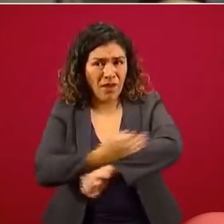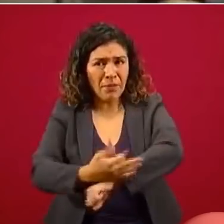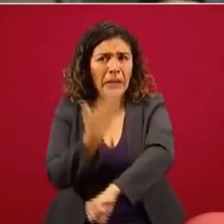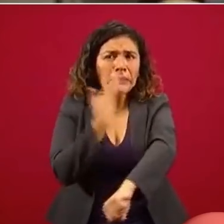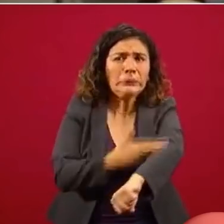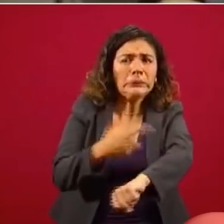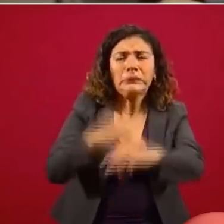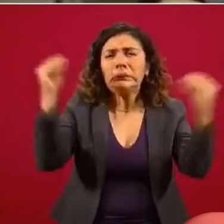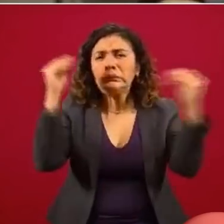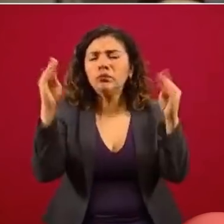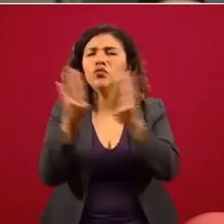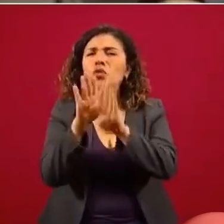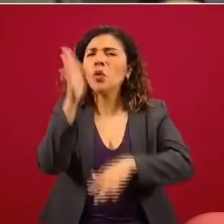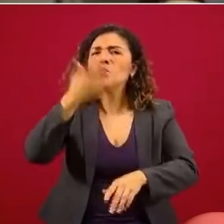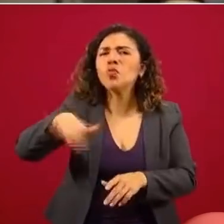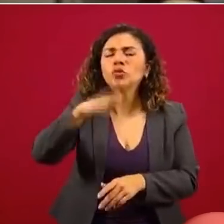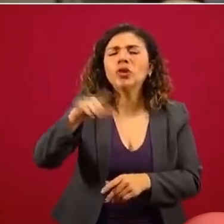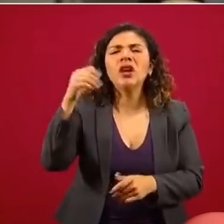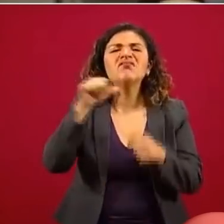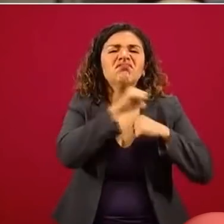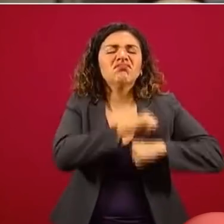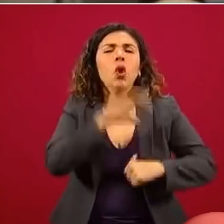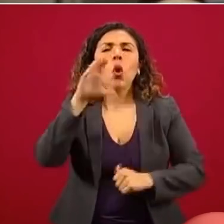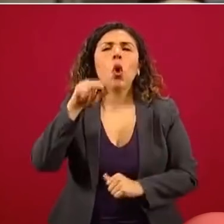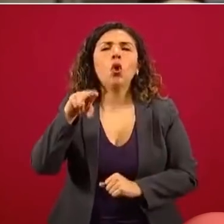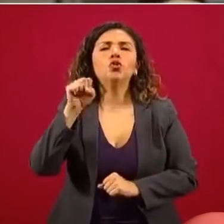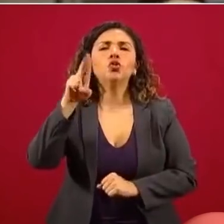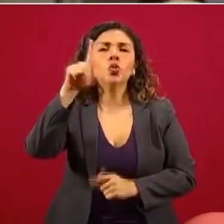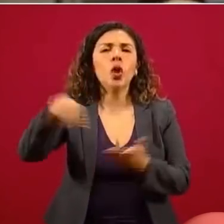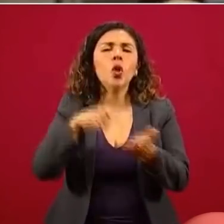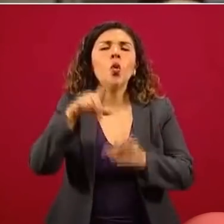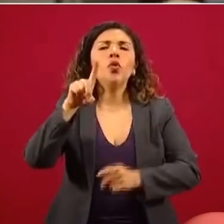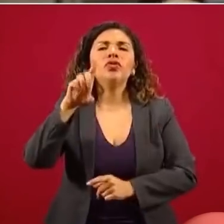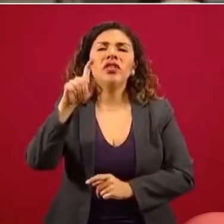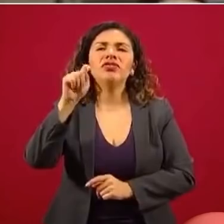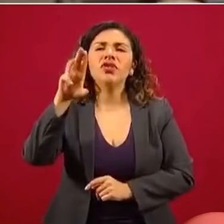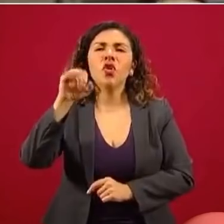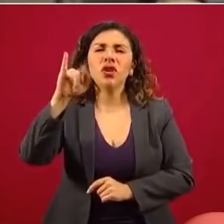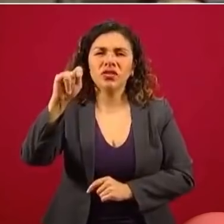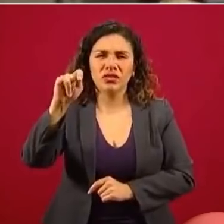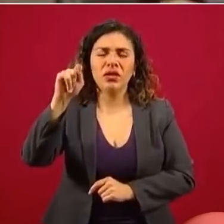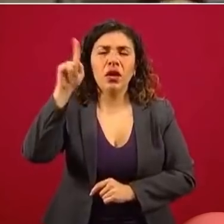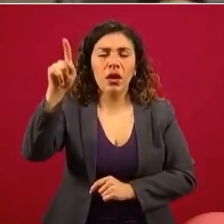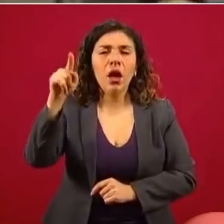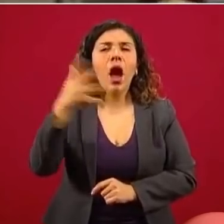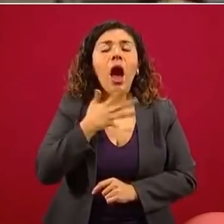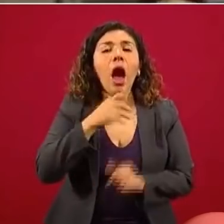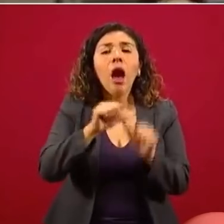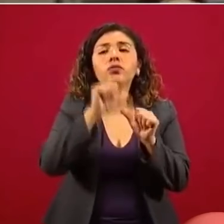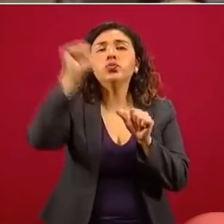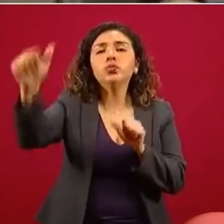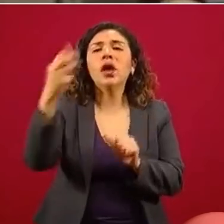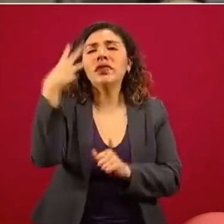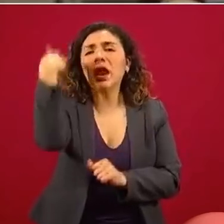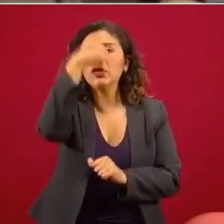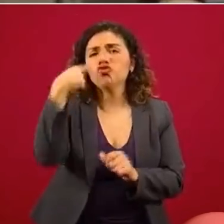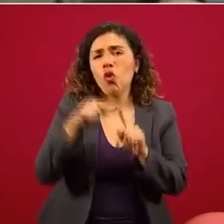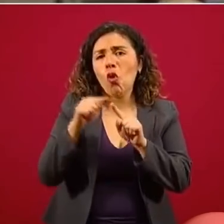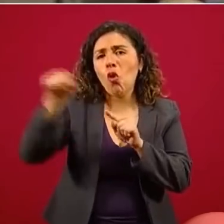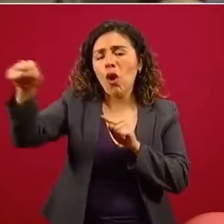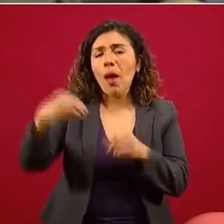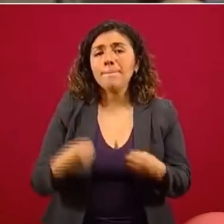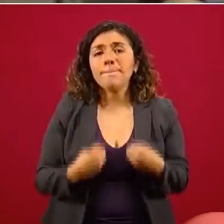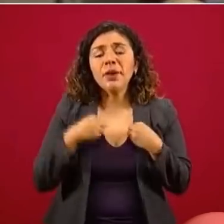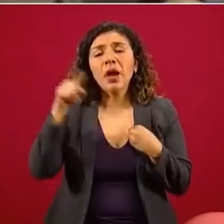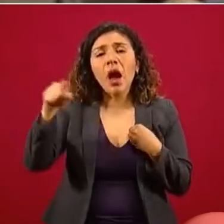estado buscando al cónsul de Detroit, Michigan, que se encuentra a 3 horas de Grand Rapids, Michigan, donde